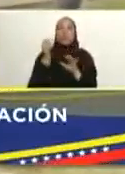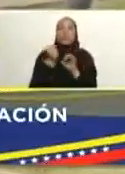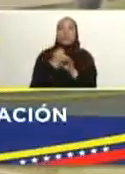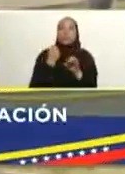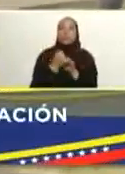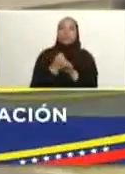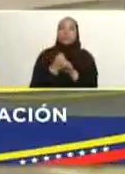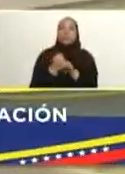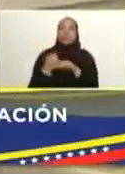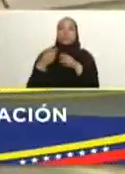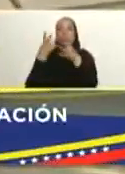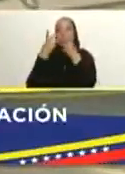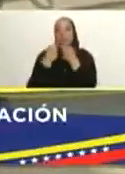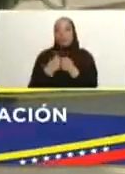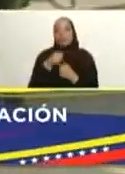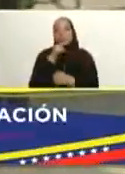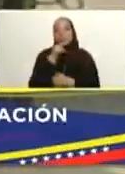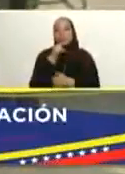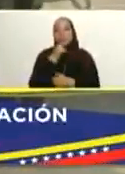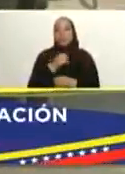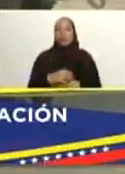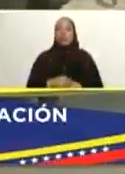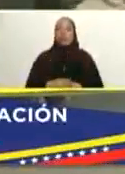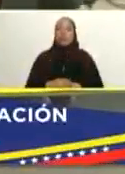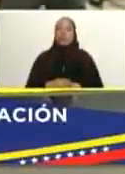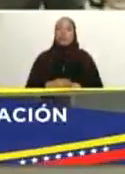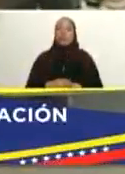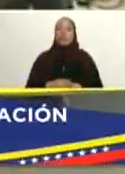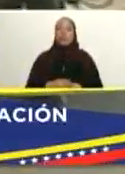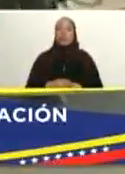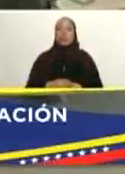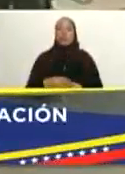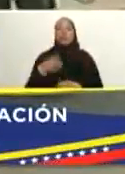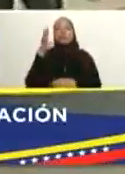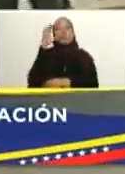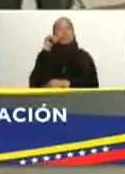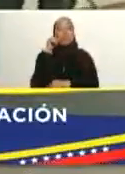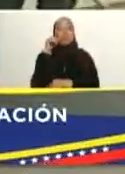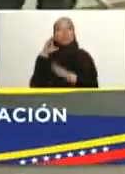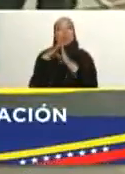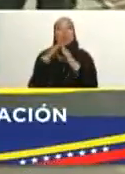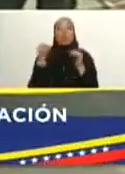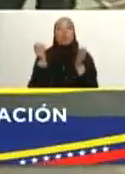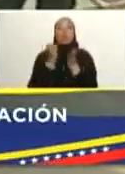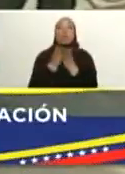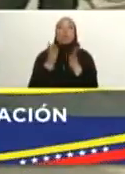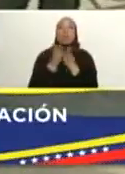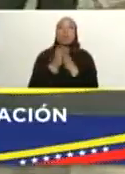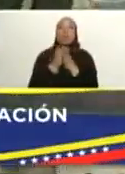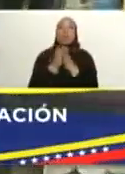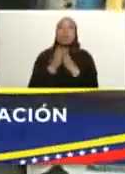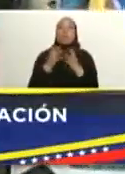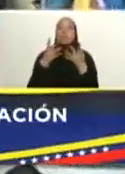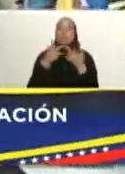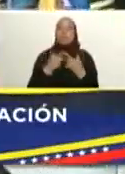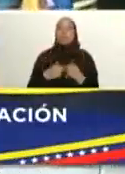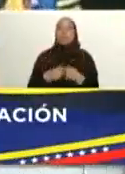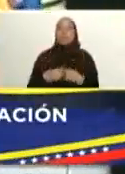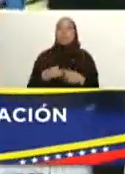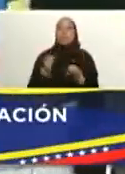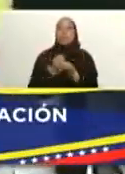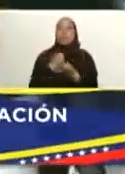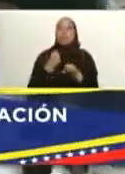de impermeabilización, la recuperación de los baños y de todo el sistema eléctrico de esta